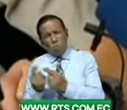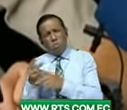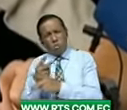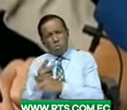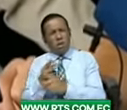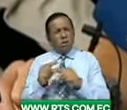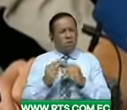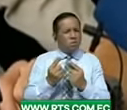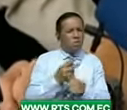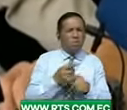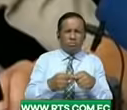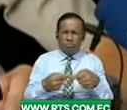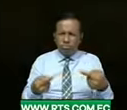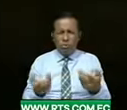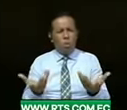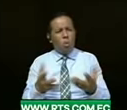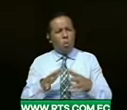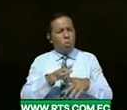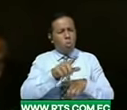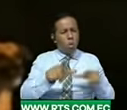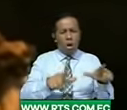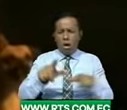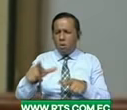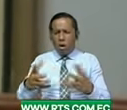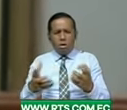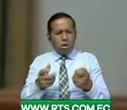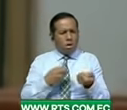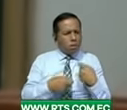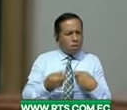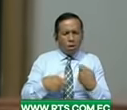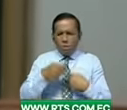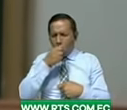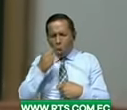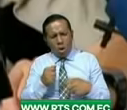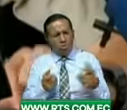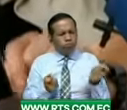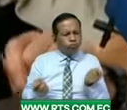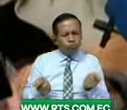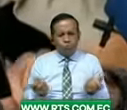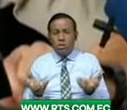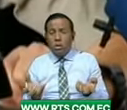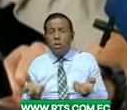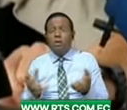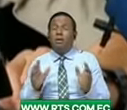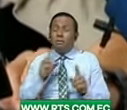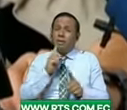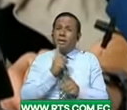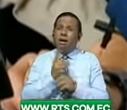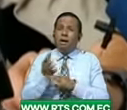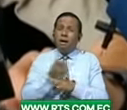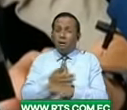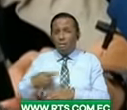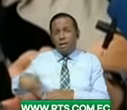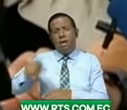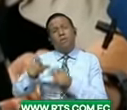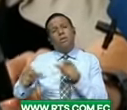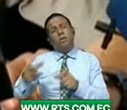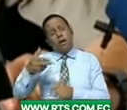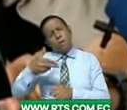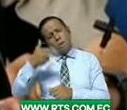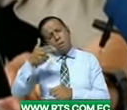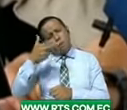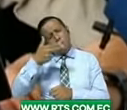de extorsión que estamos verificando qué es lo que pasa. Son hechos dirigidos, son muertes selectivas, donde los victimarios ya tenían